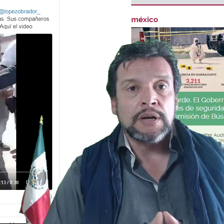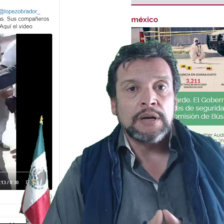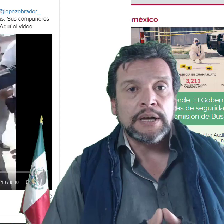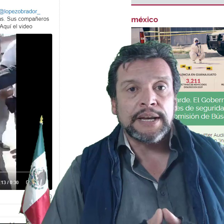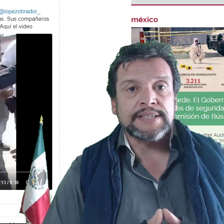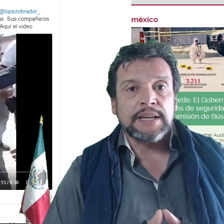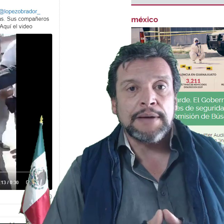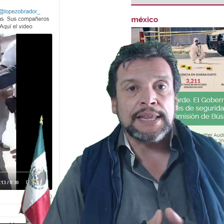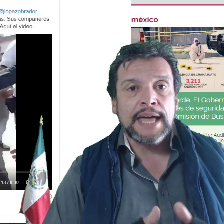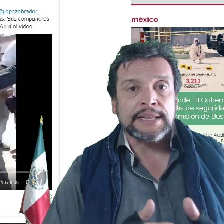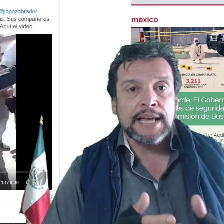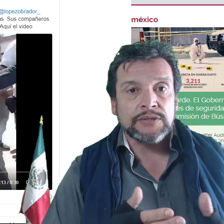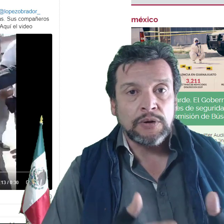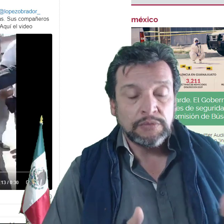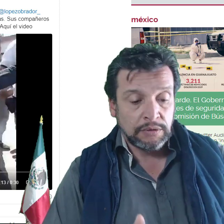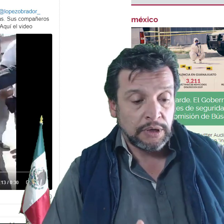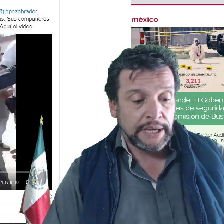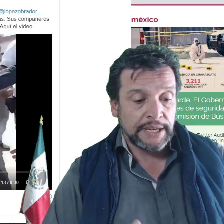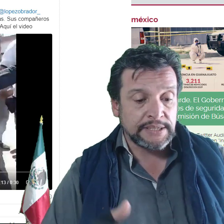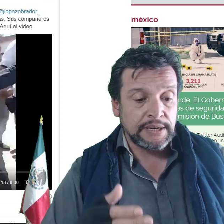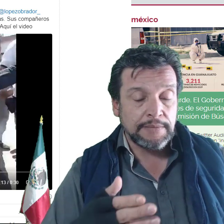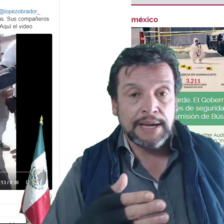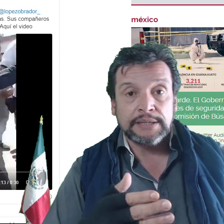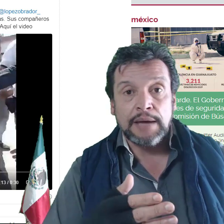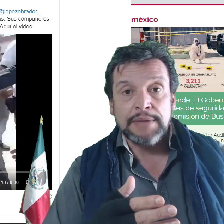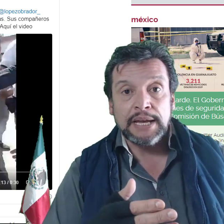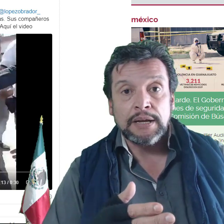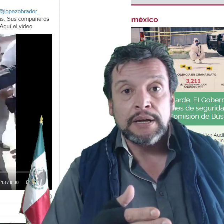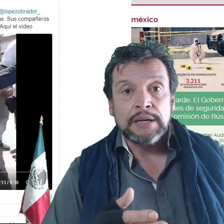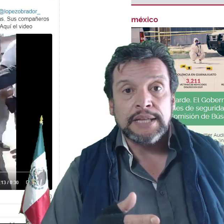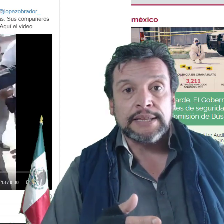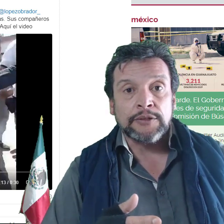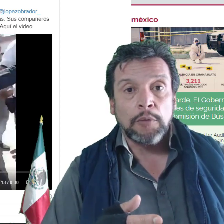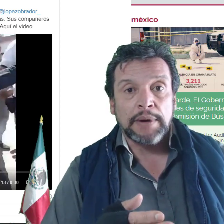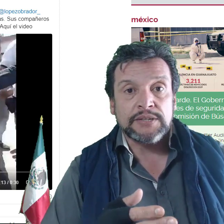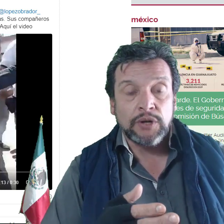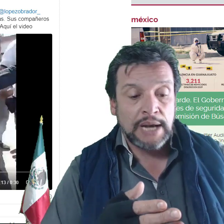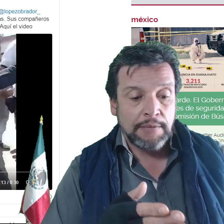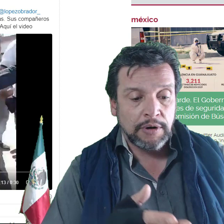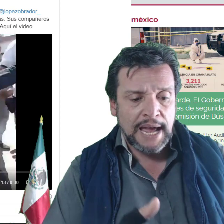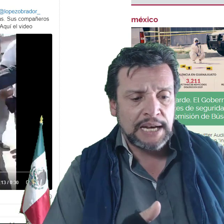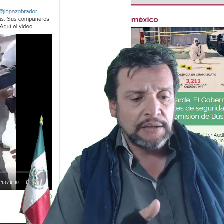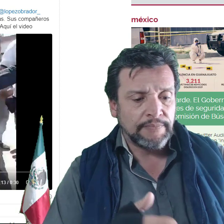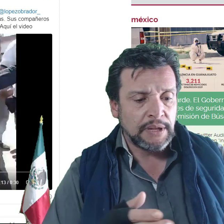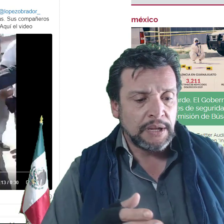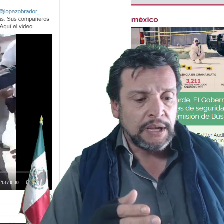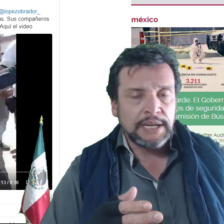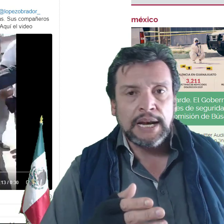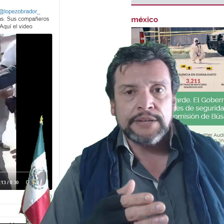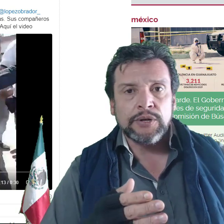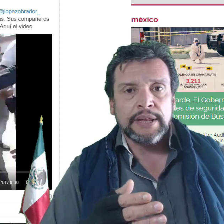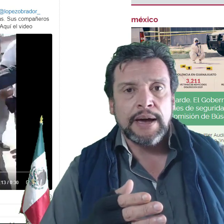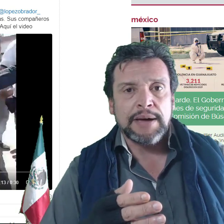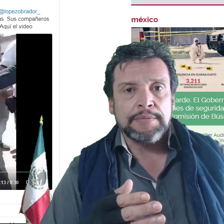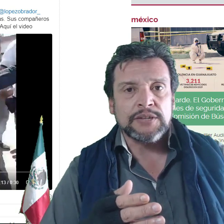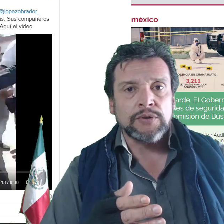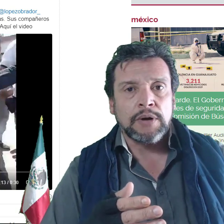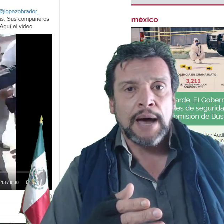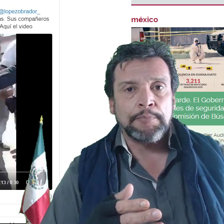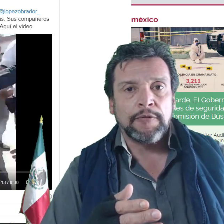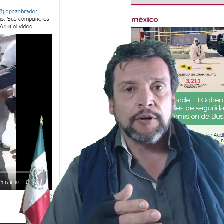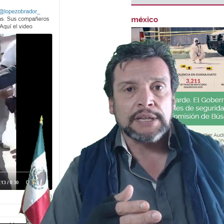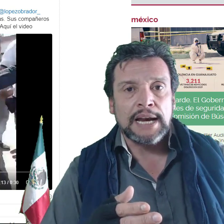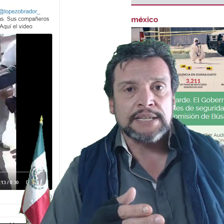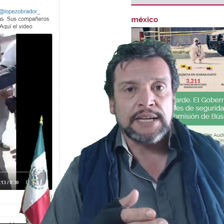quedaron en ese nivel de atraso en ese nivel también de tanta opresión laboral en el hecho de haber